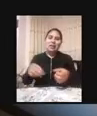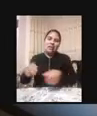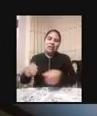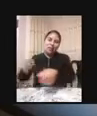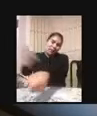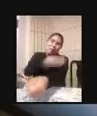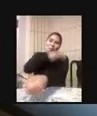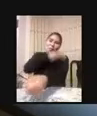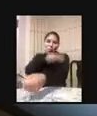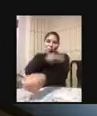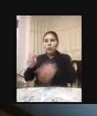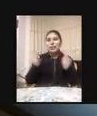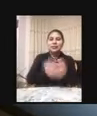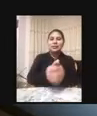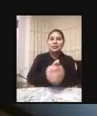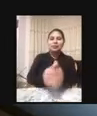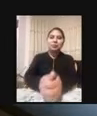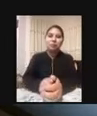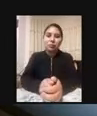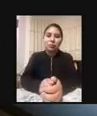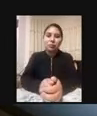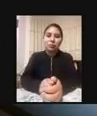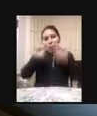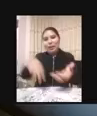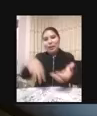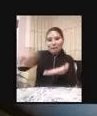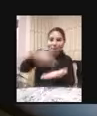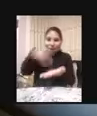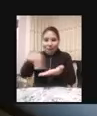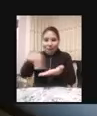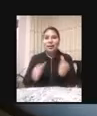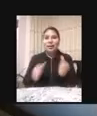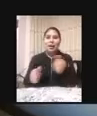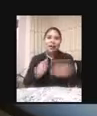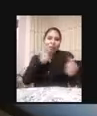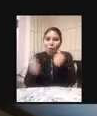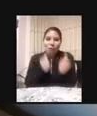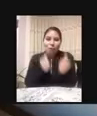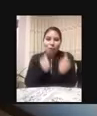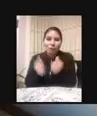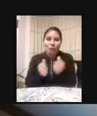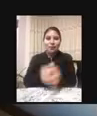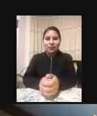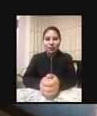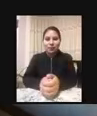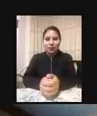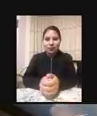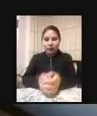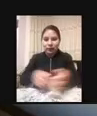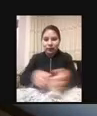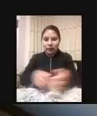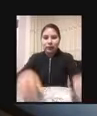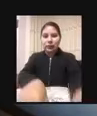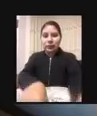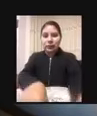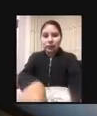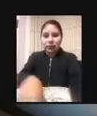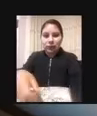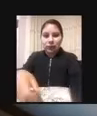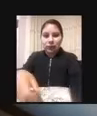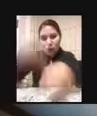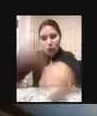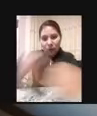¿no? También la expresión corporal, ¿no? Al tocarnos, hacer con una canción, tocarnos. Entonces ellos